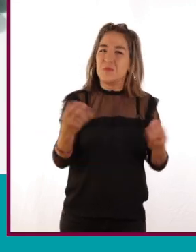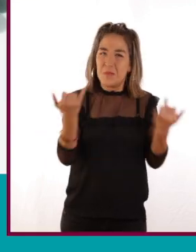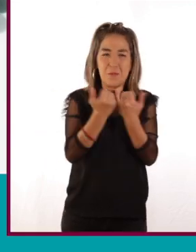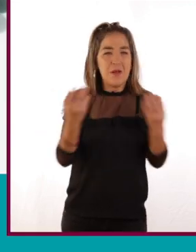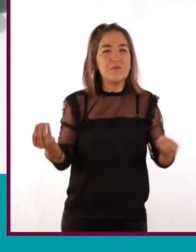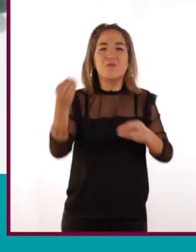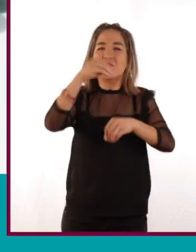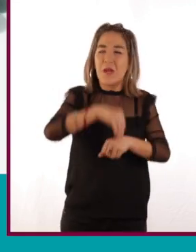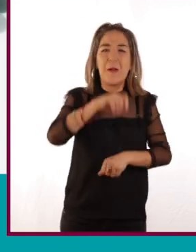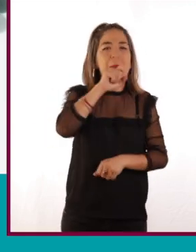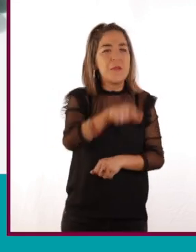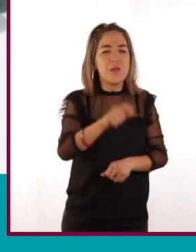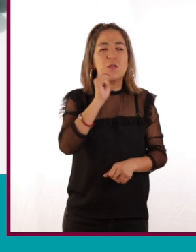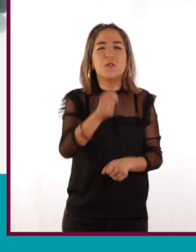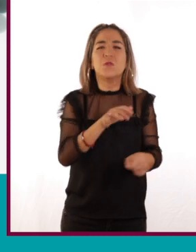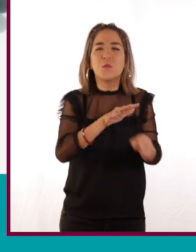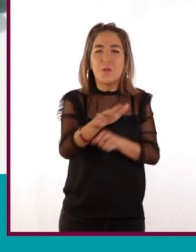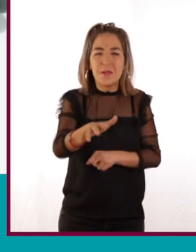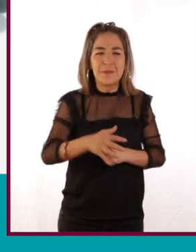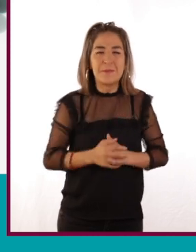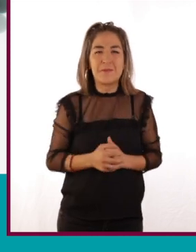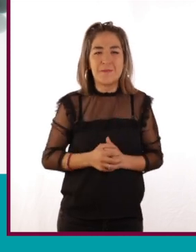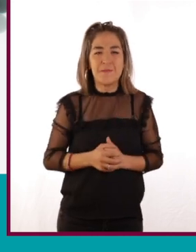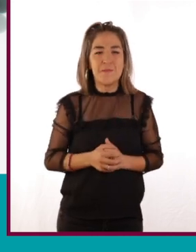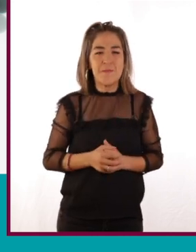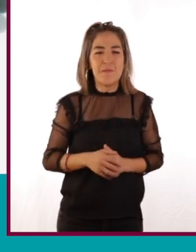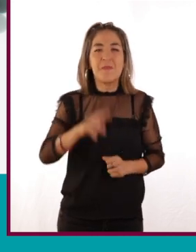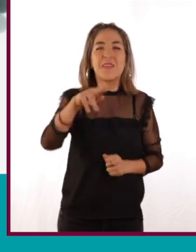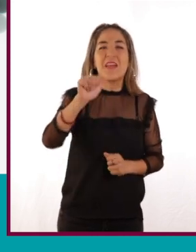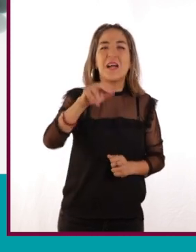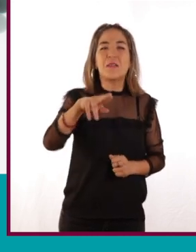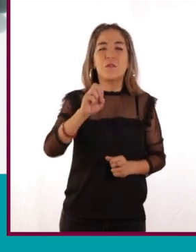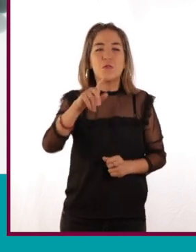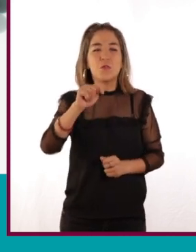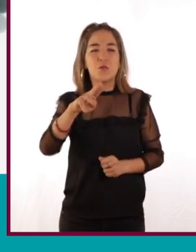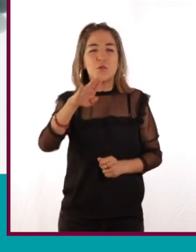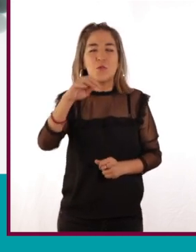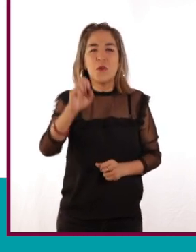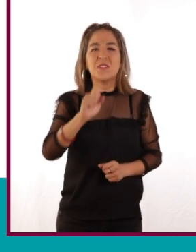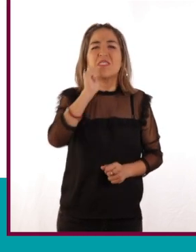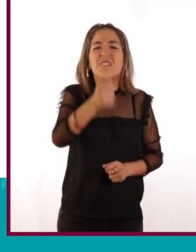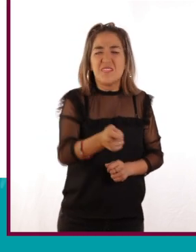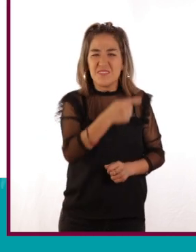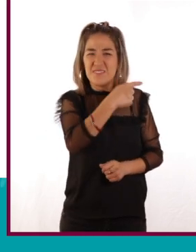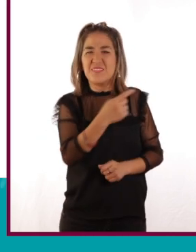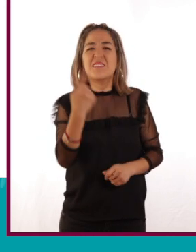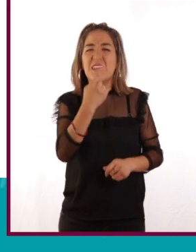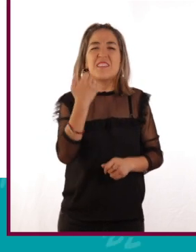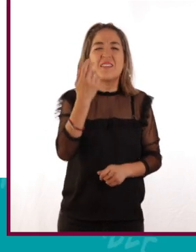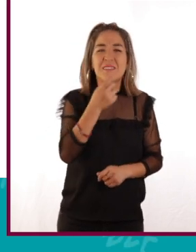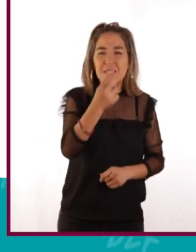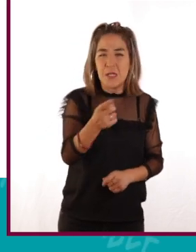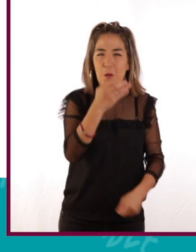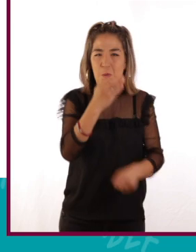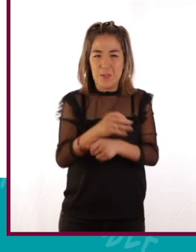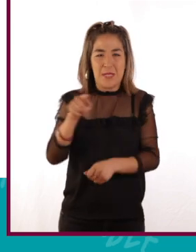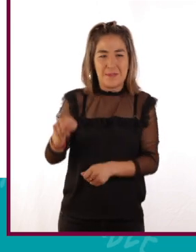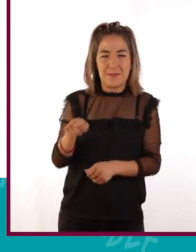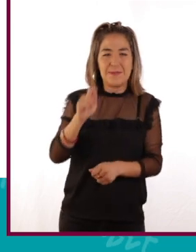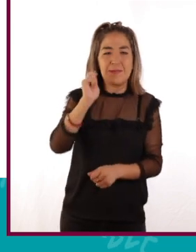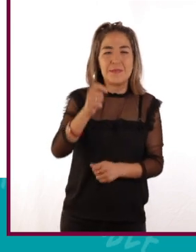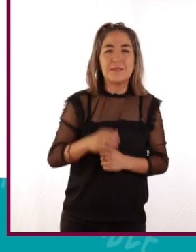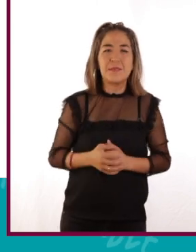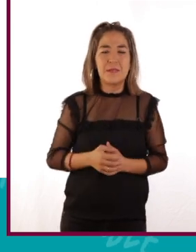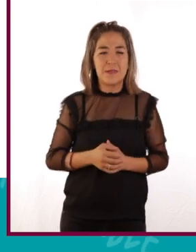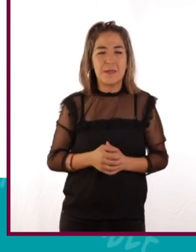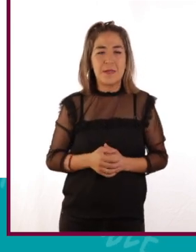ciertas aplicaciones y una de estas aplicaciones es los nanotubos. Quiere decir que aquí tengo